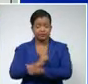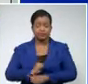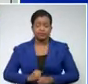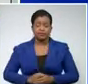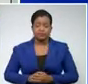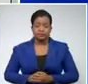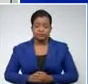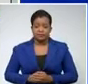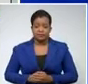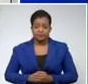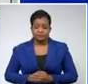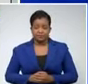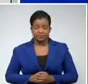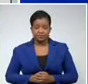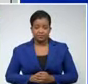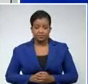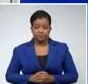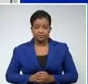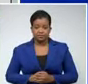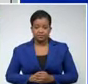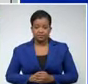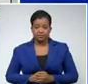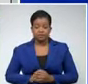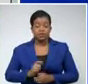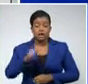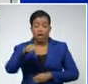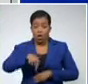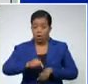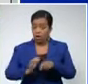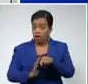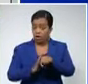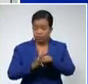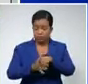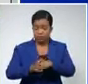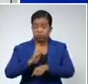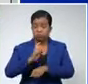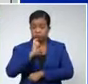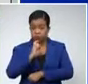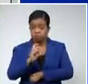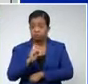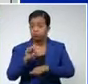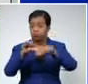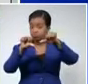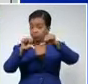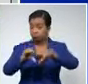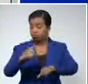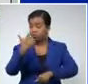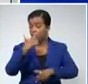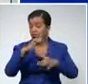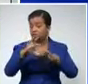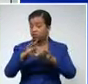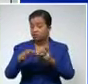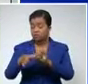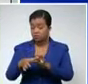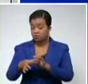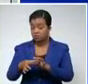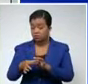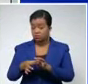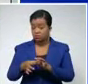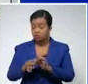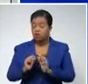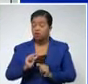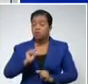desventajosa por lo que transita a través de ella, y de todas formas ha ido teniendo